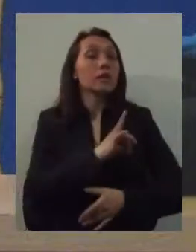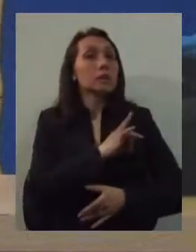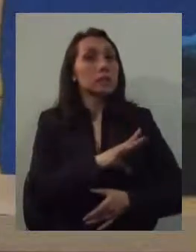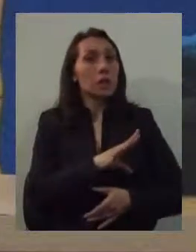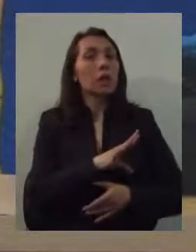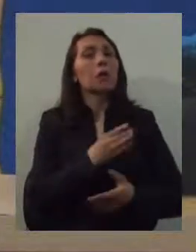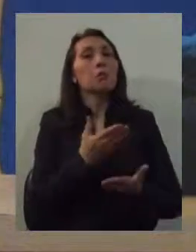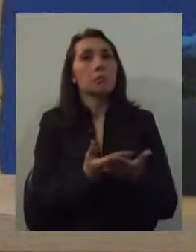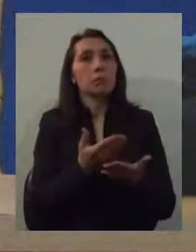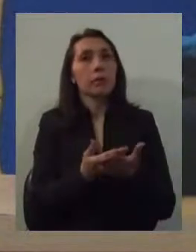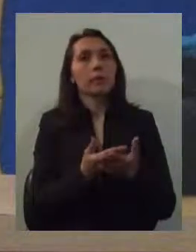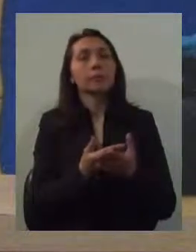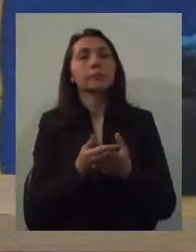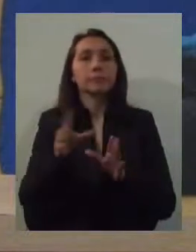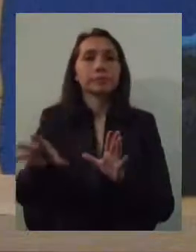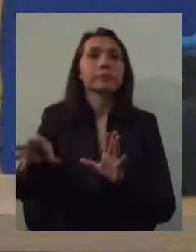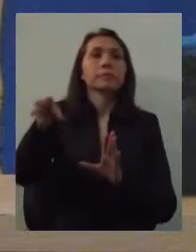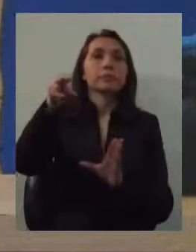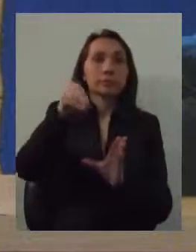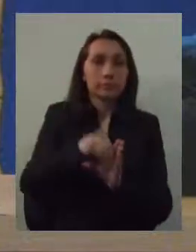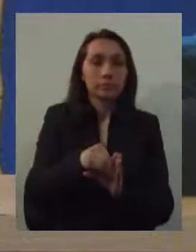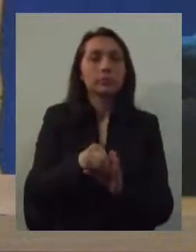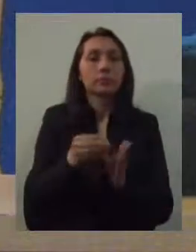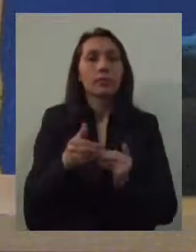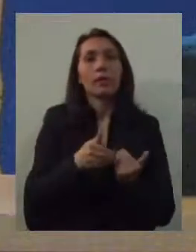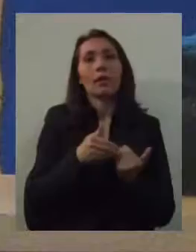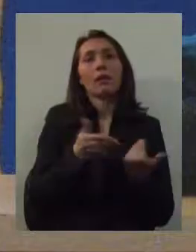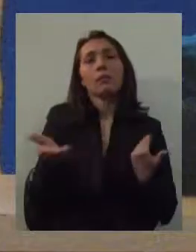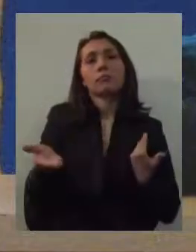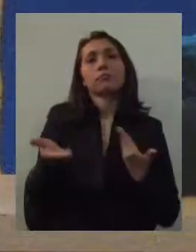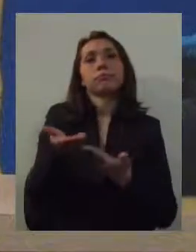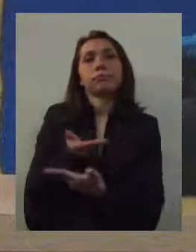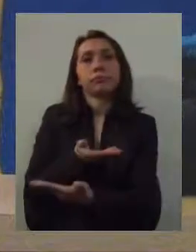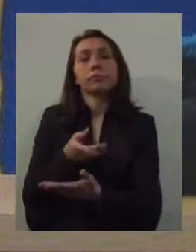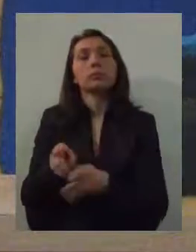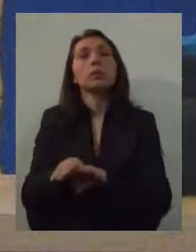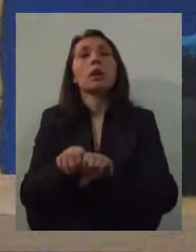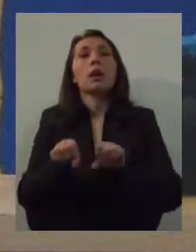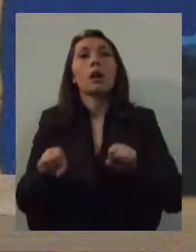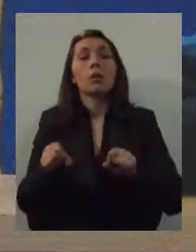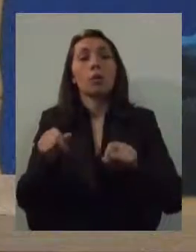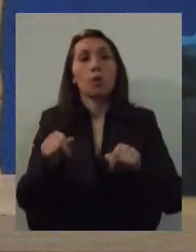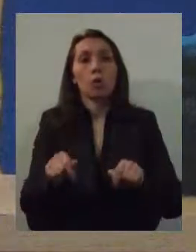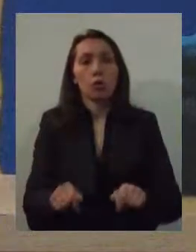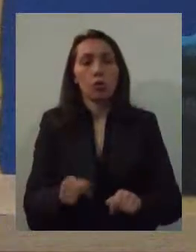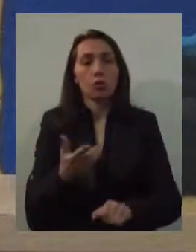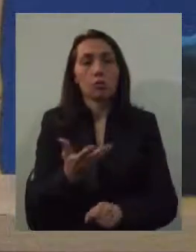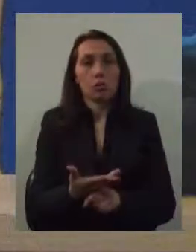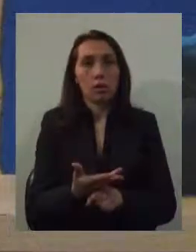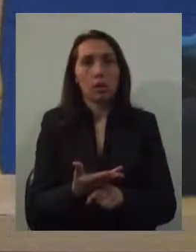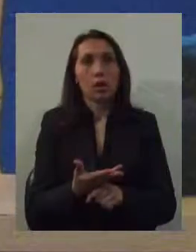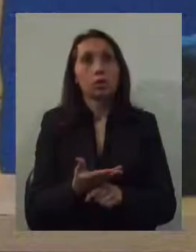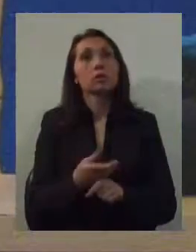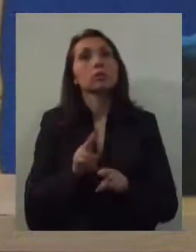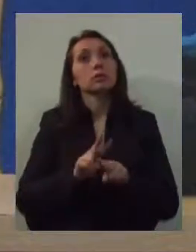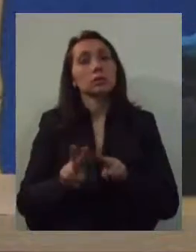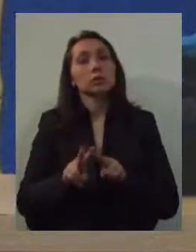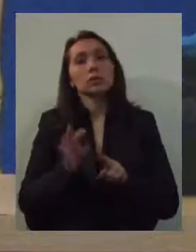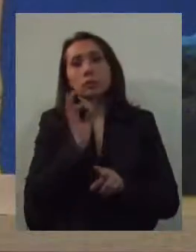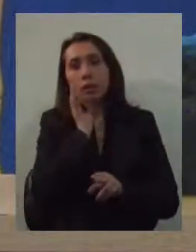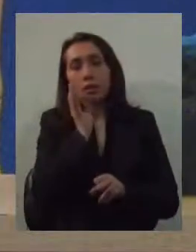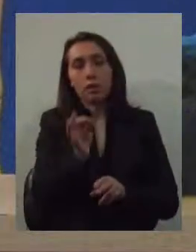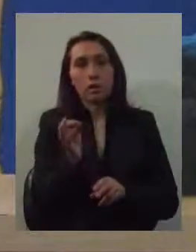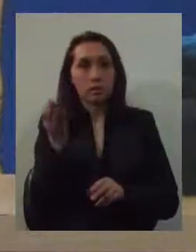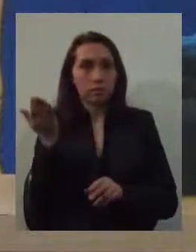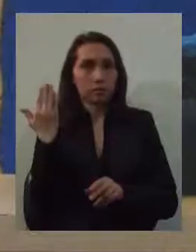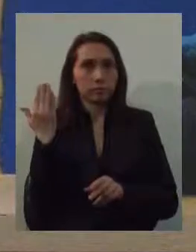para incorporar estas vías de transmisión al acuerdo que hoy tenemos y al que se ha hecho